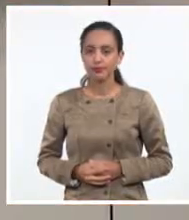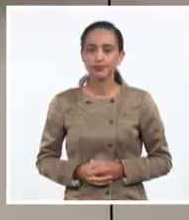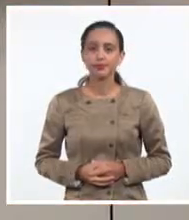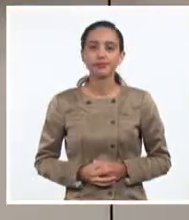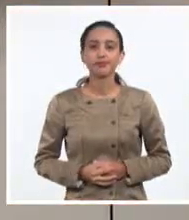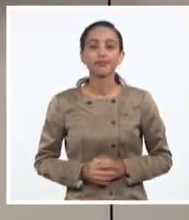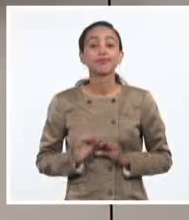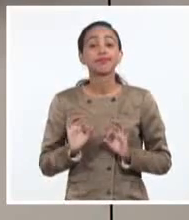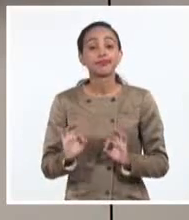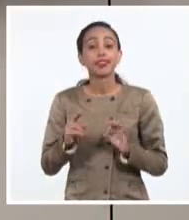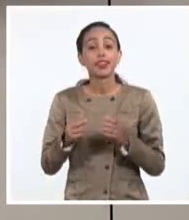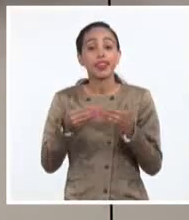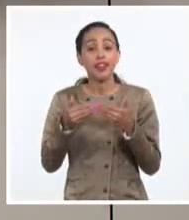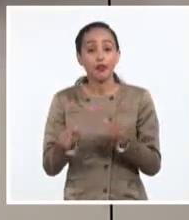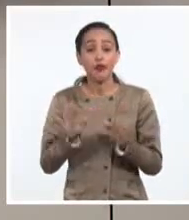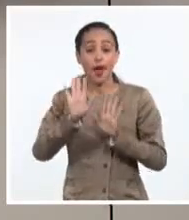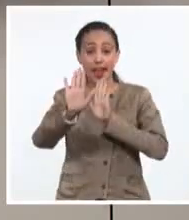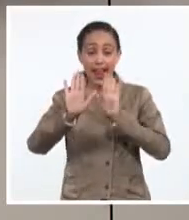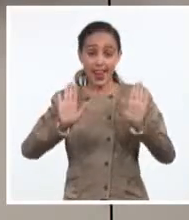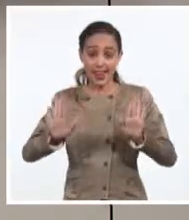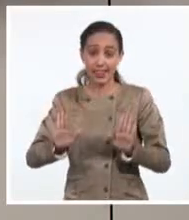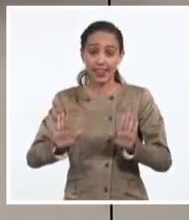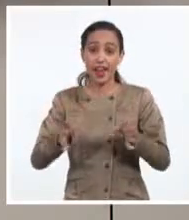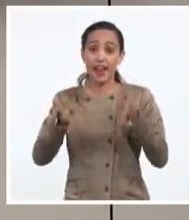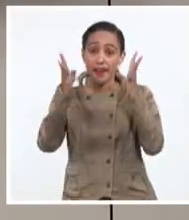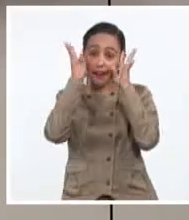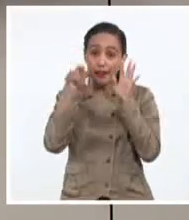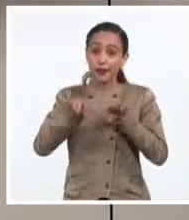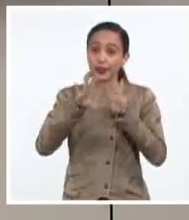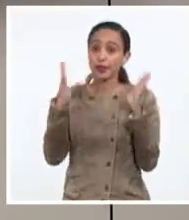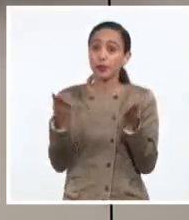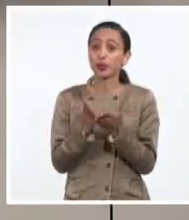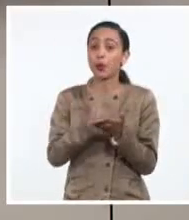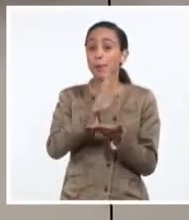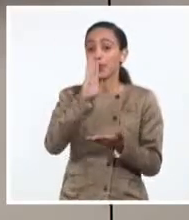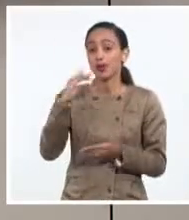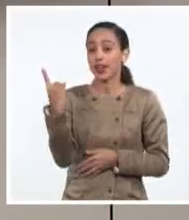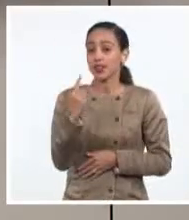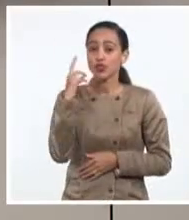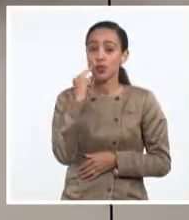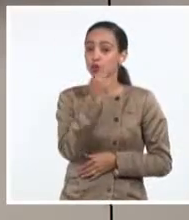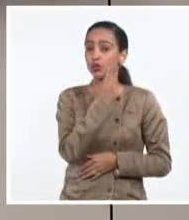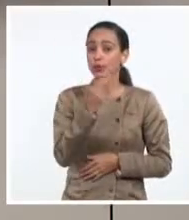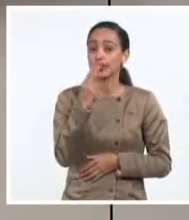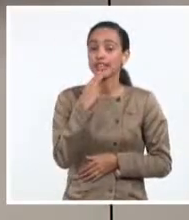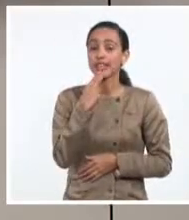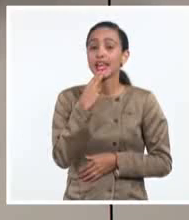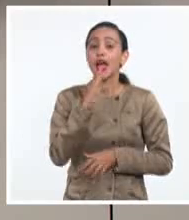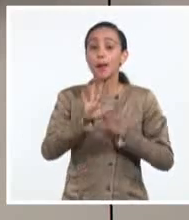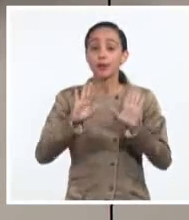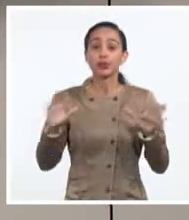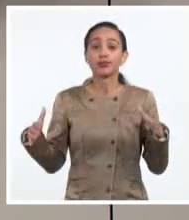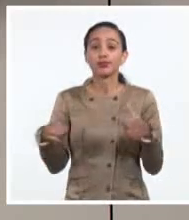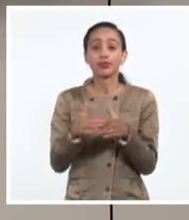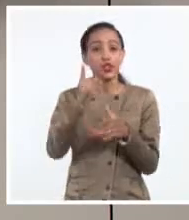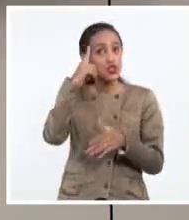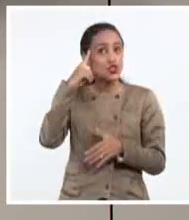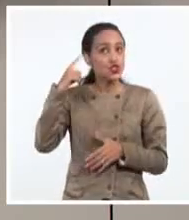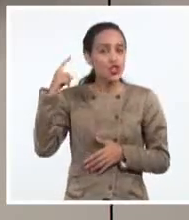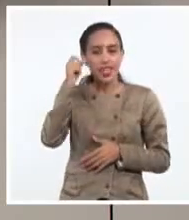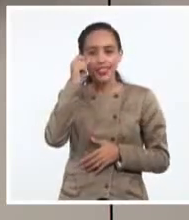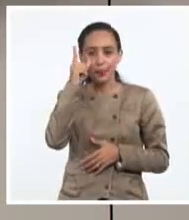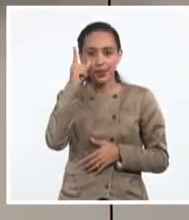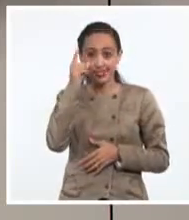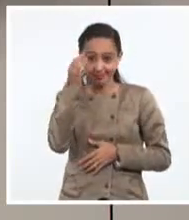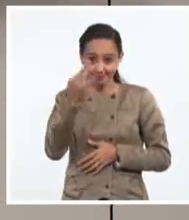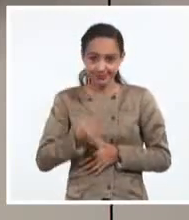Y se inauguró en la Galería El Reino de Este Mundo de la Biblioteca Nacional José Martí la exposición colectiva Soñar Despierto, un